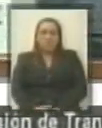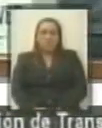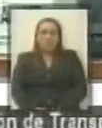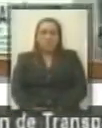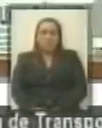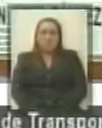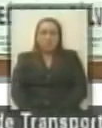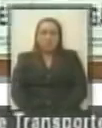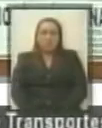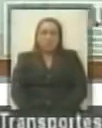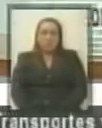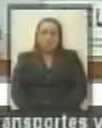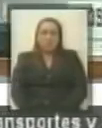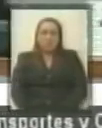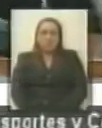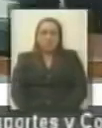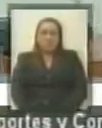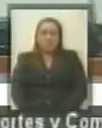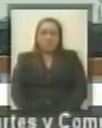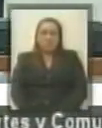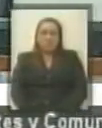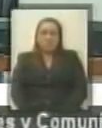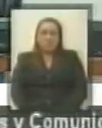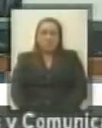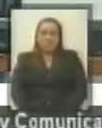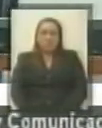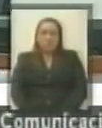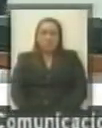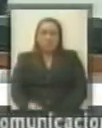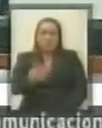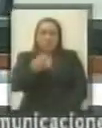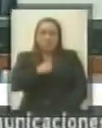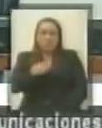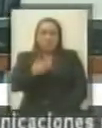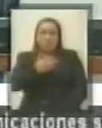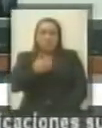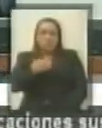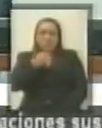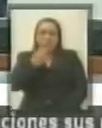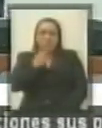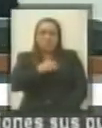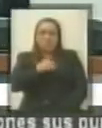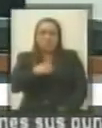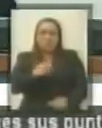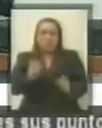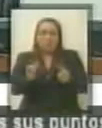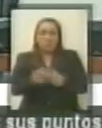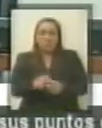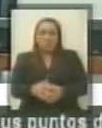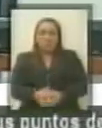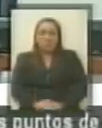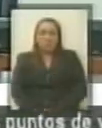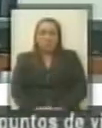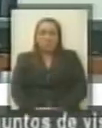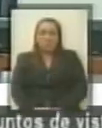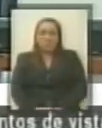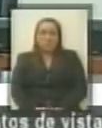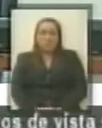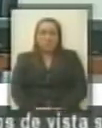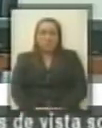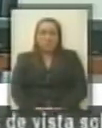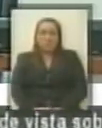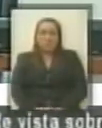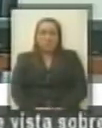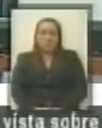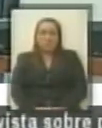Muchas gracias, señor presidente. Muy buenos días, señores miembros de la comisión. Con mucho gusto voy a proceder a exponer las